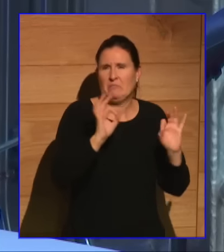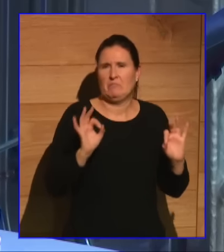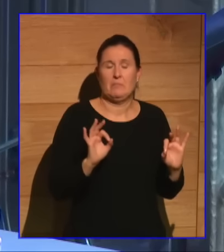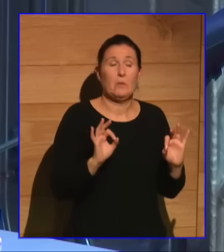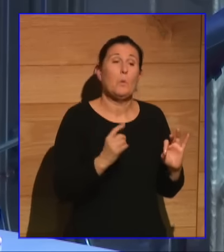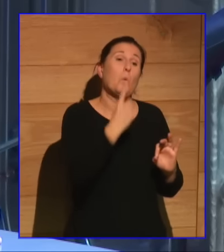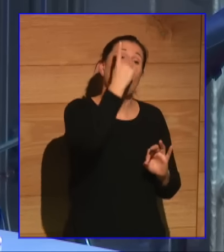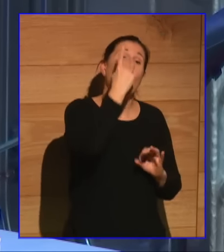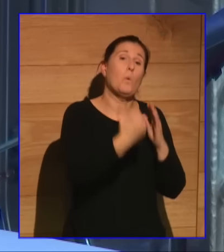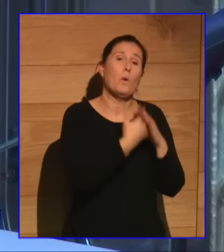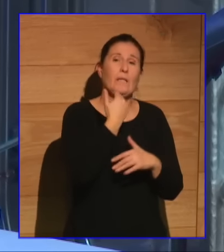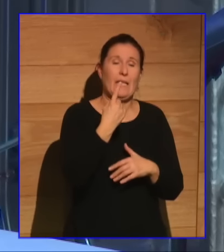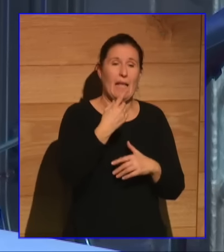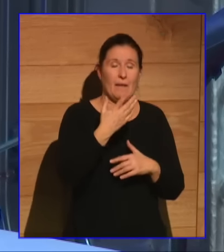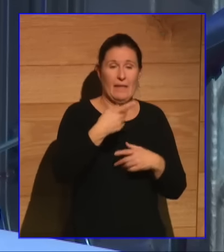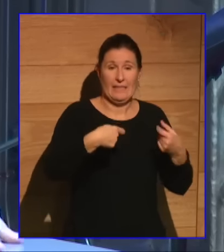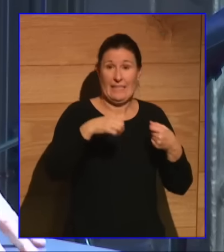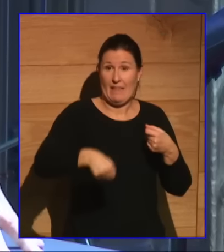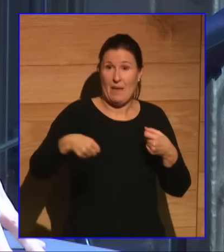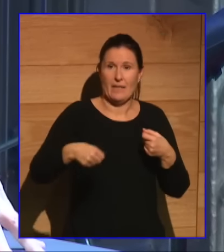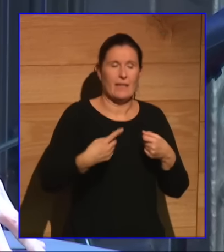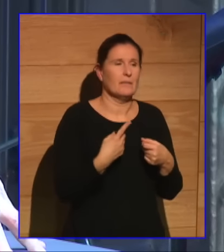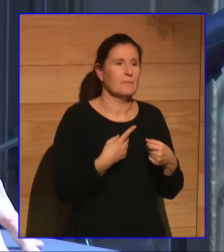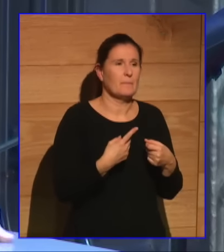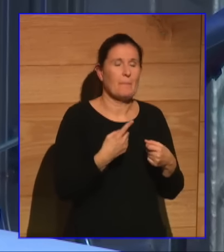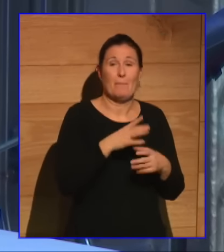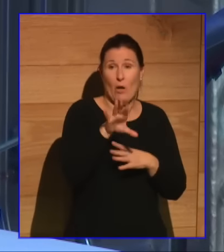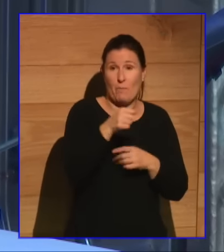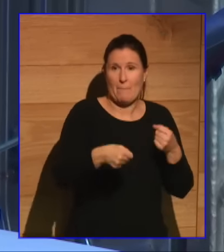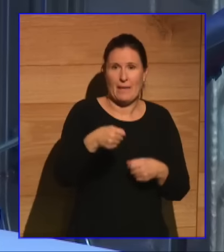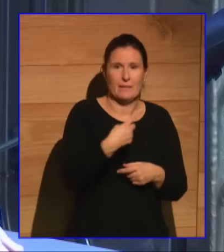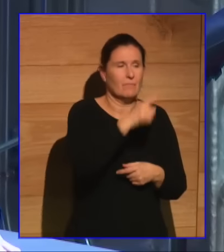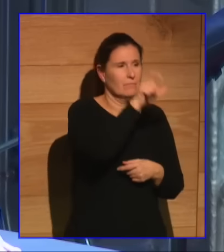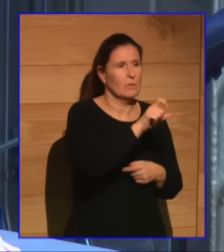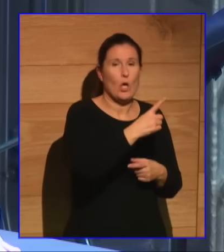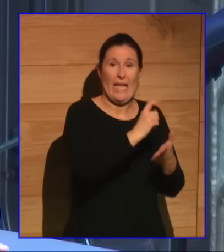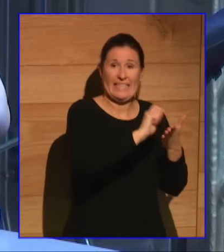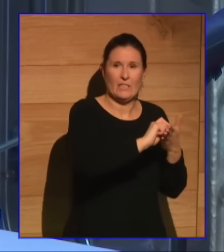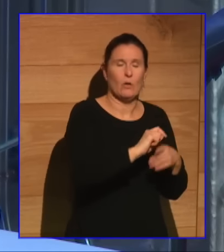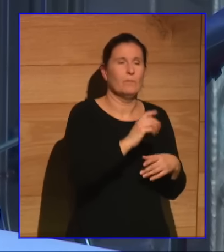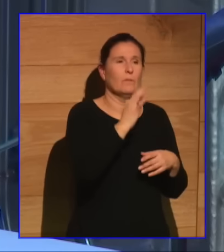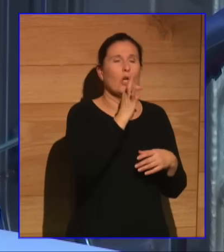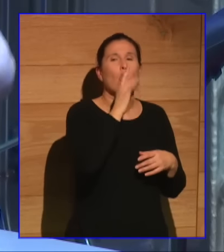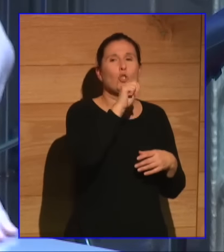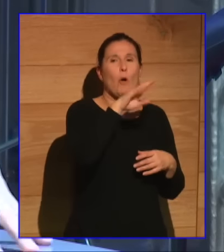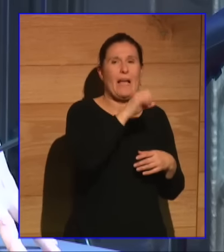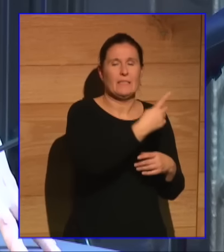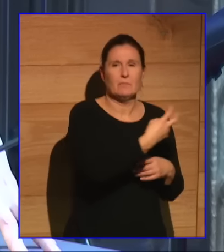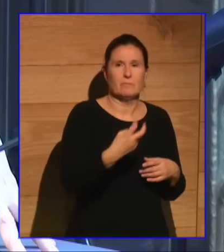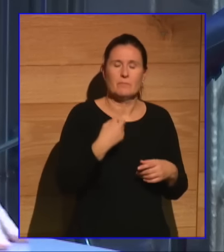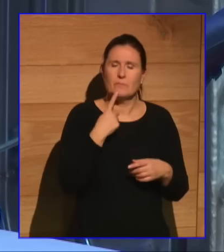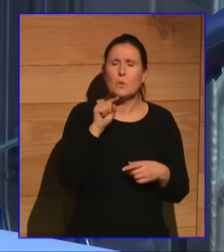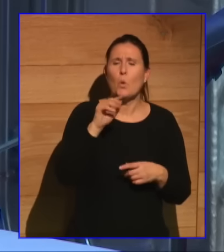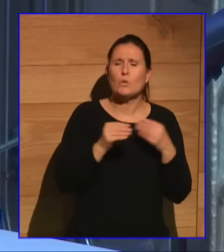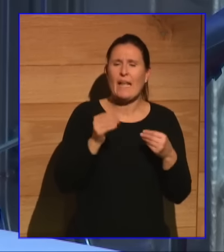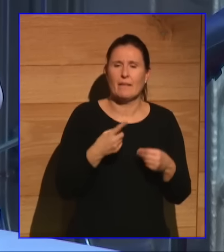su tienda de maletas para comprar una maleta el escritor Thomas Kennedy. Ajá. Y entonces le dice, ¿y usted qué Hola, hace?